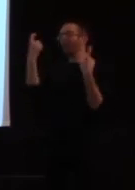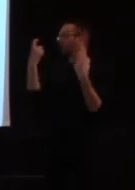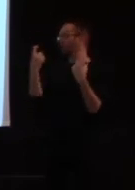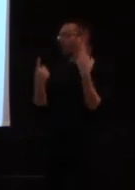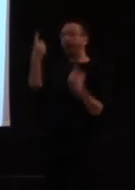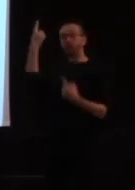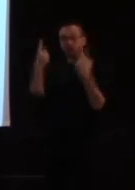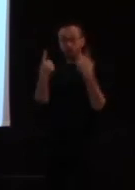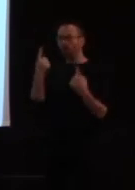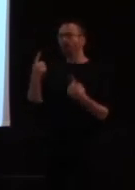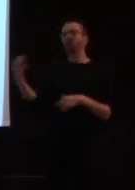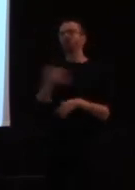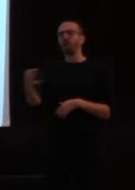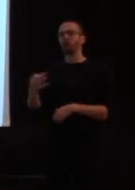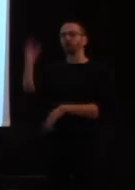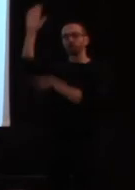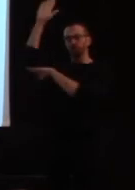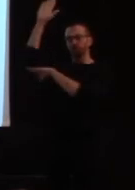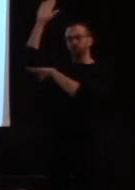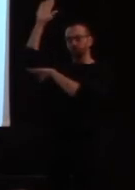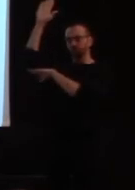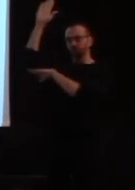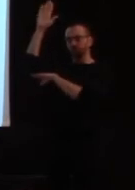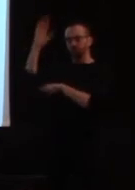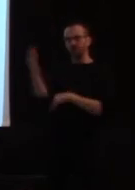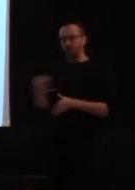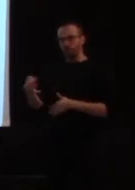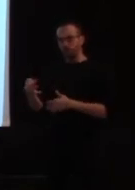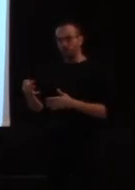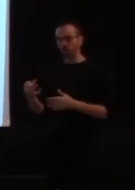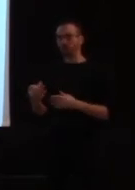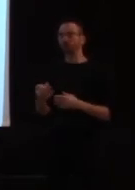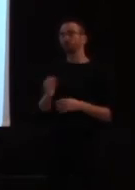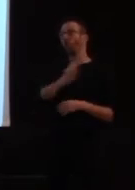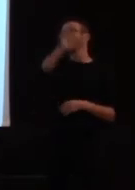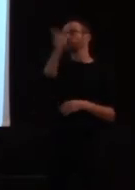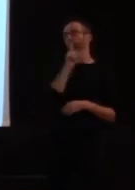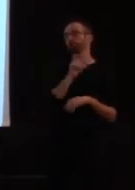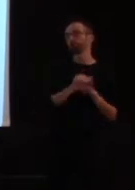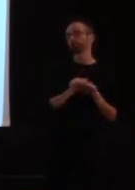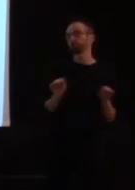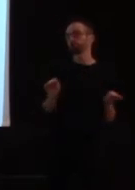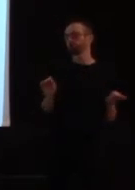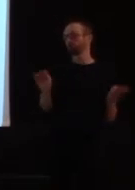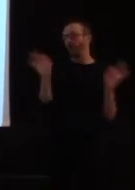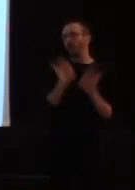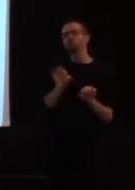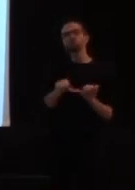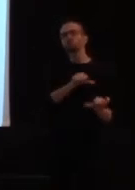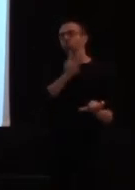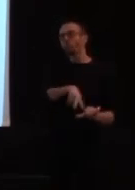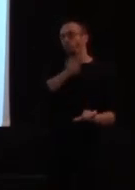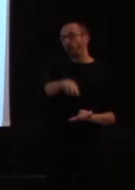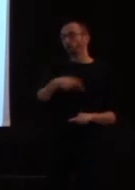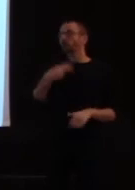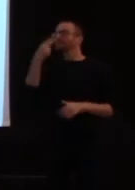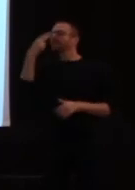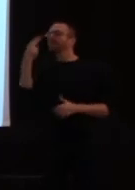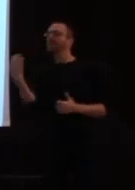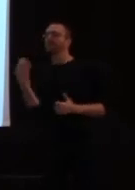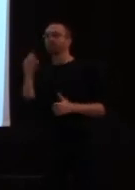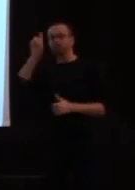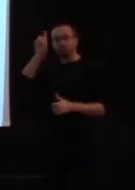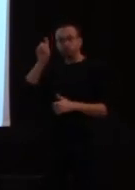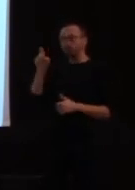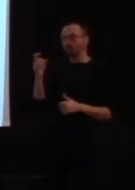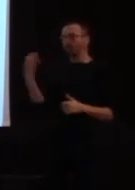así. Así. Y otros que mudos, nada. Entonces, ¿qué nos interesa a nosotros? Nos interesa